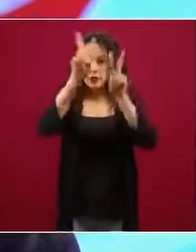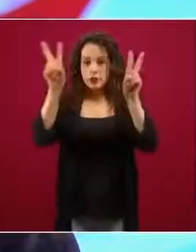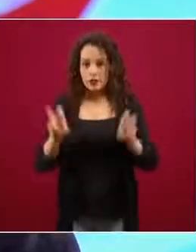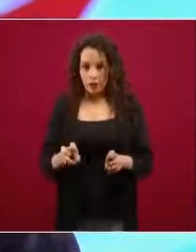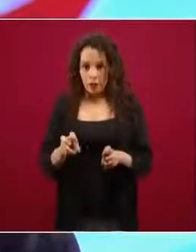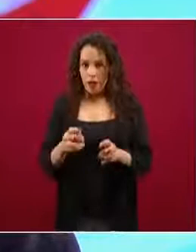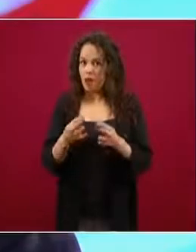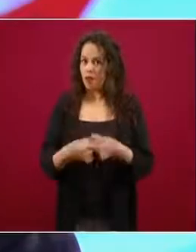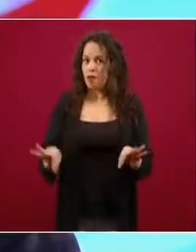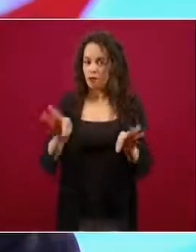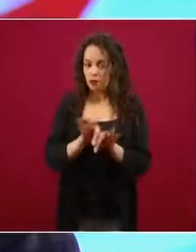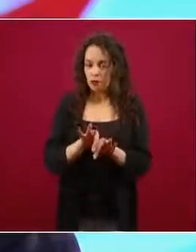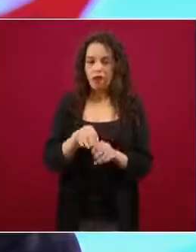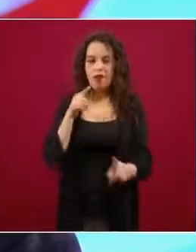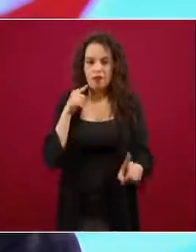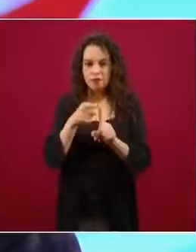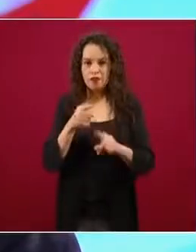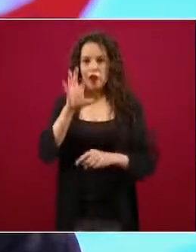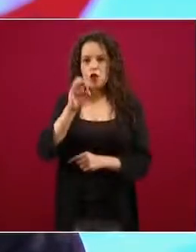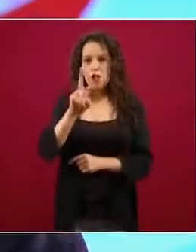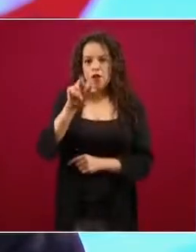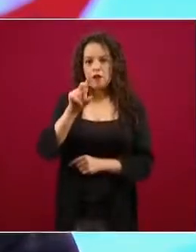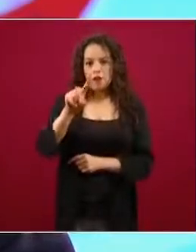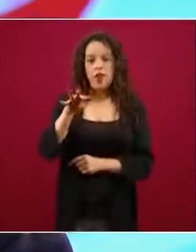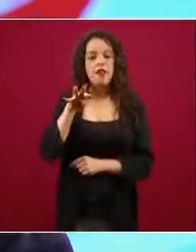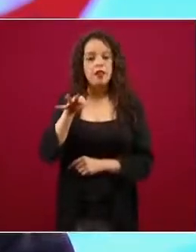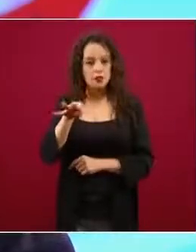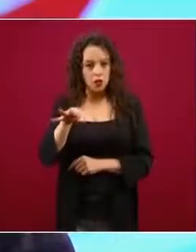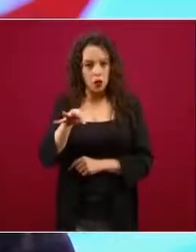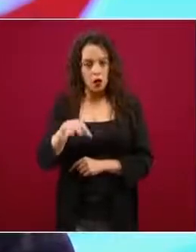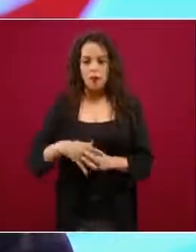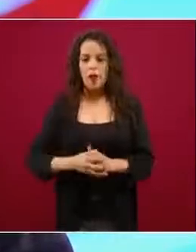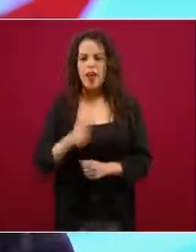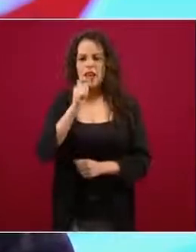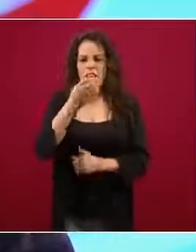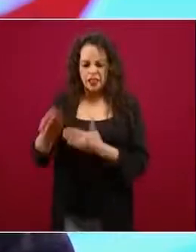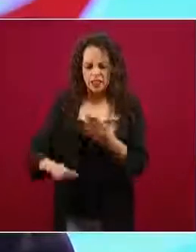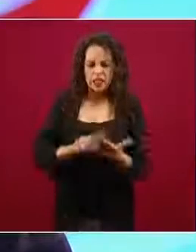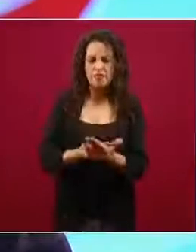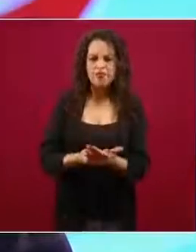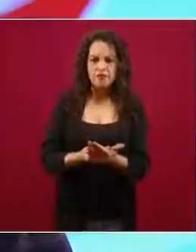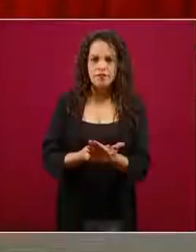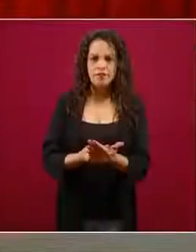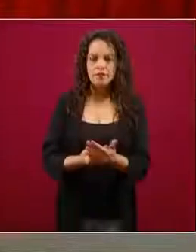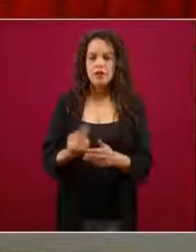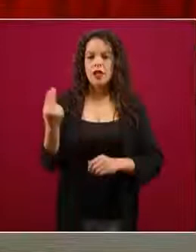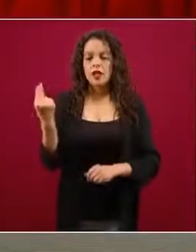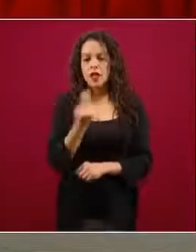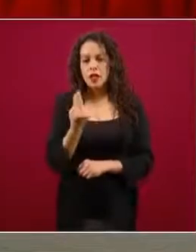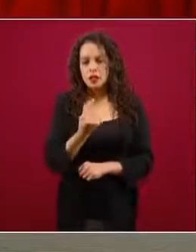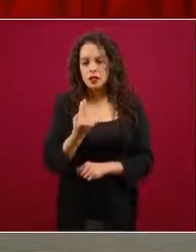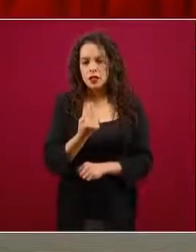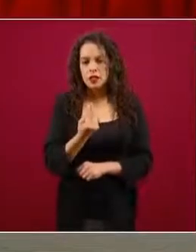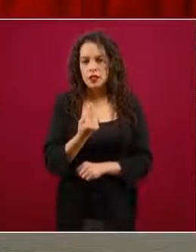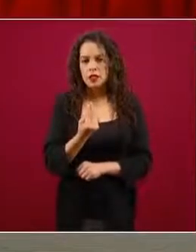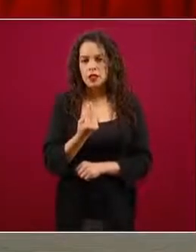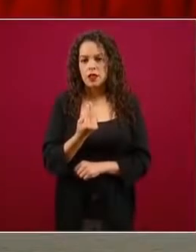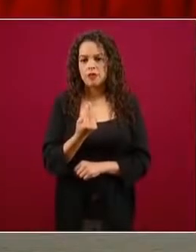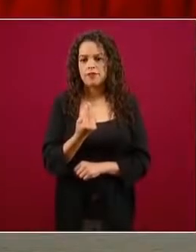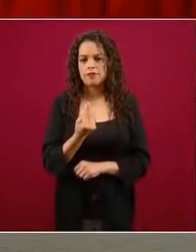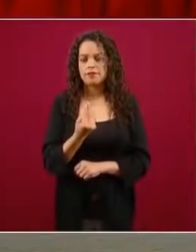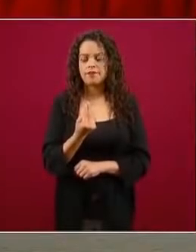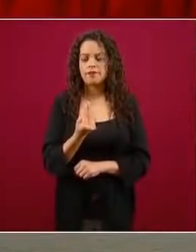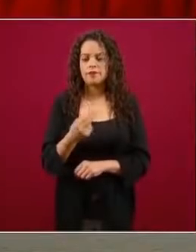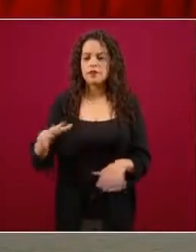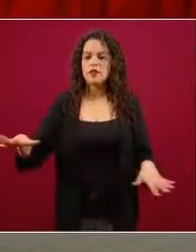COVID-19, y el planteamiento fue el cambio de modalidad que hoy va a empezar